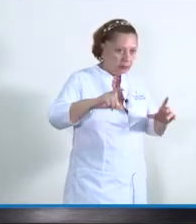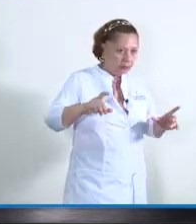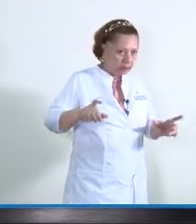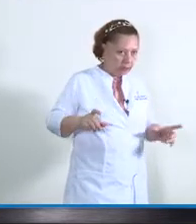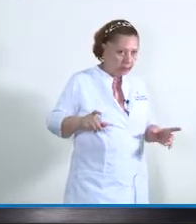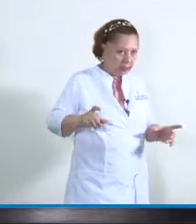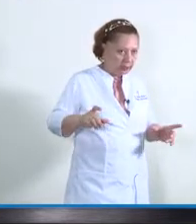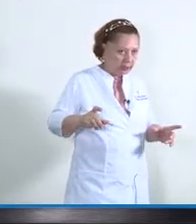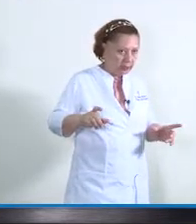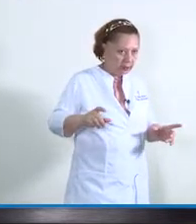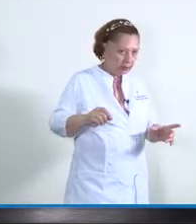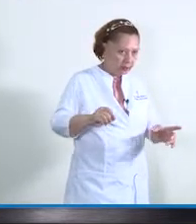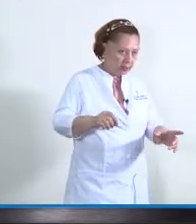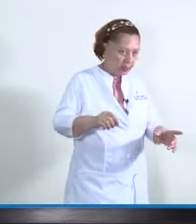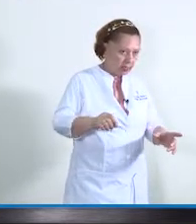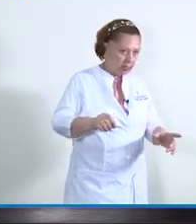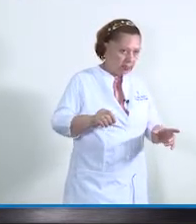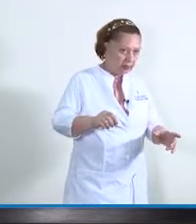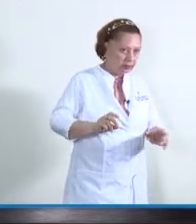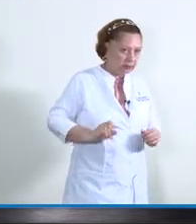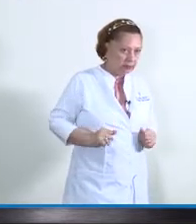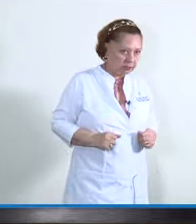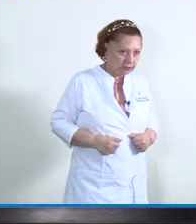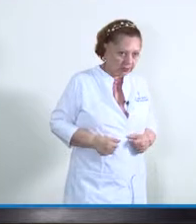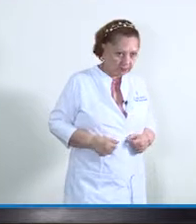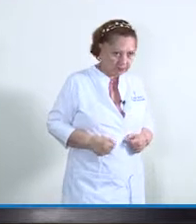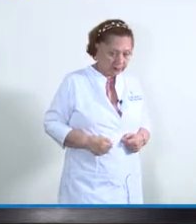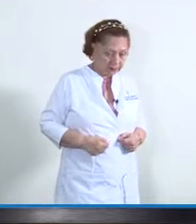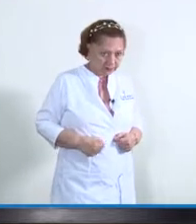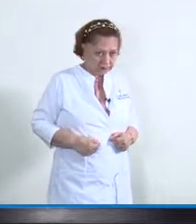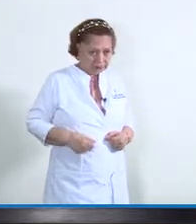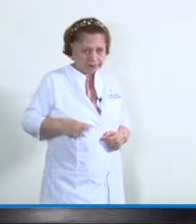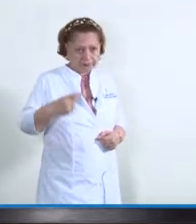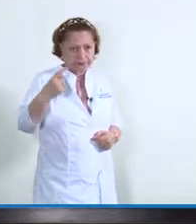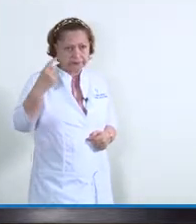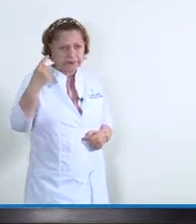que involucra al ente comunitario.